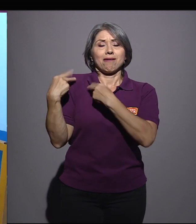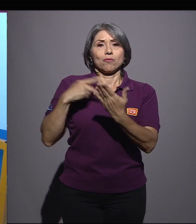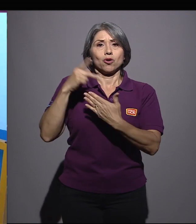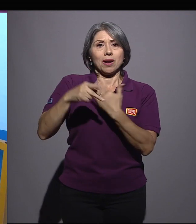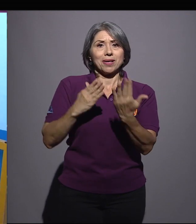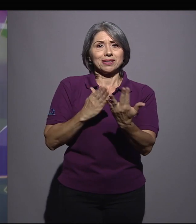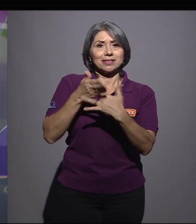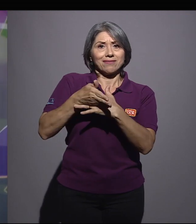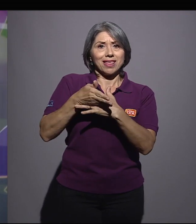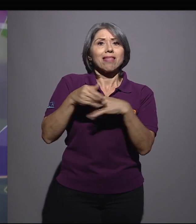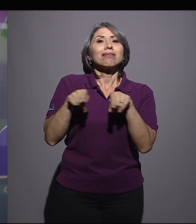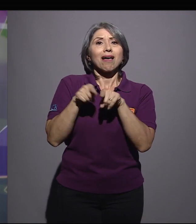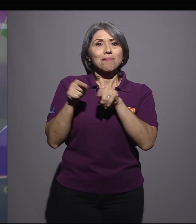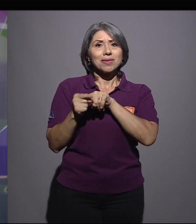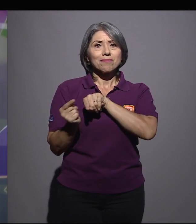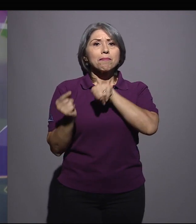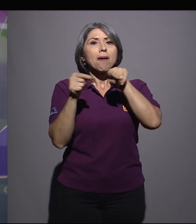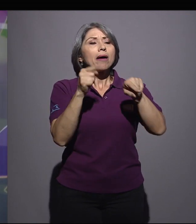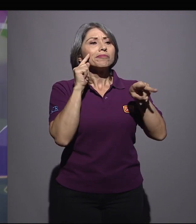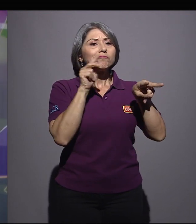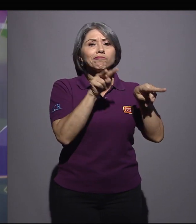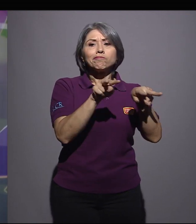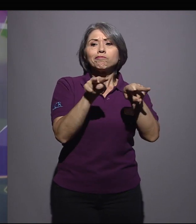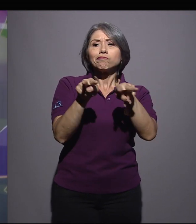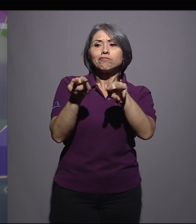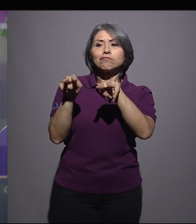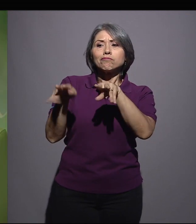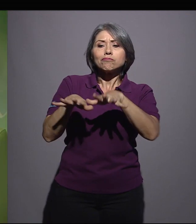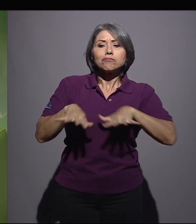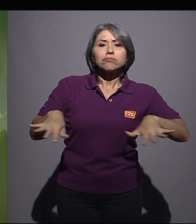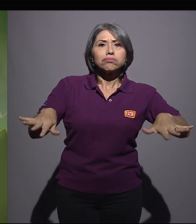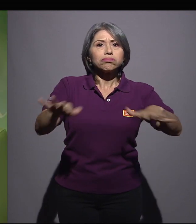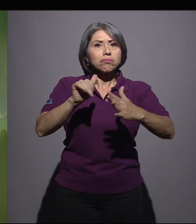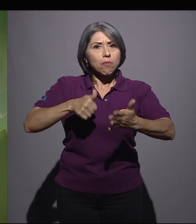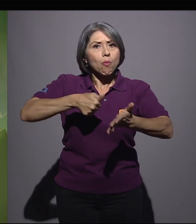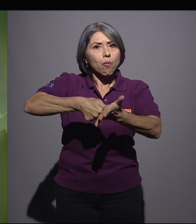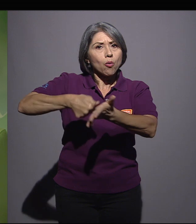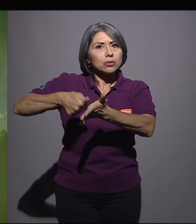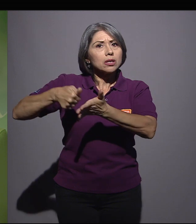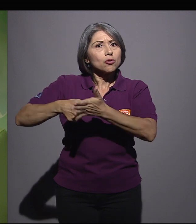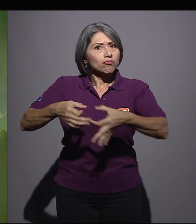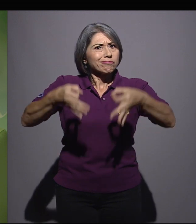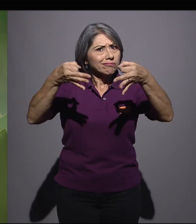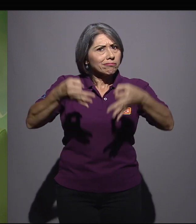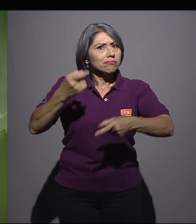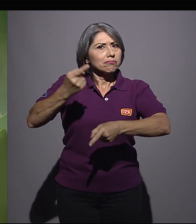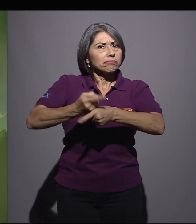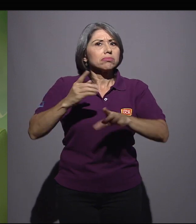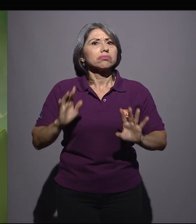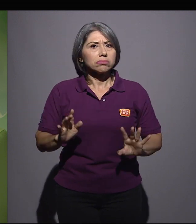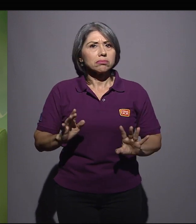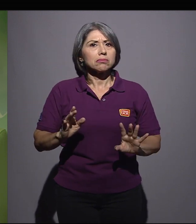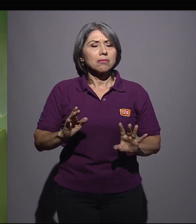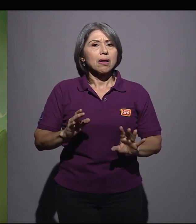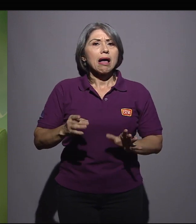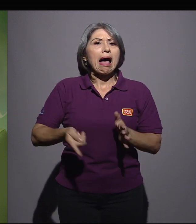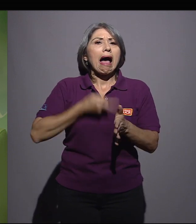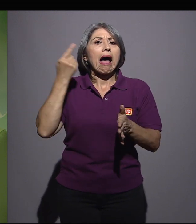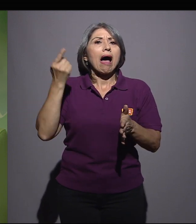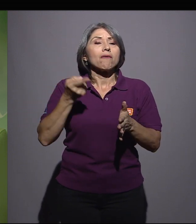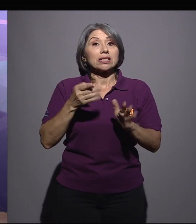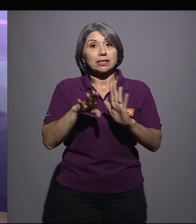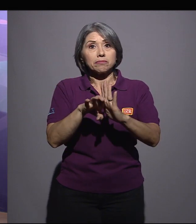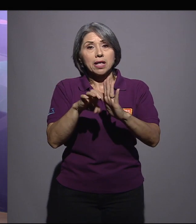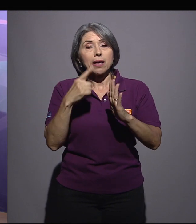acompaña para verificar que los centros de votación cuenten con las condiciones. En algunos casos, por lo que nos establece el Código